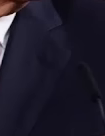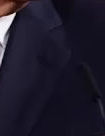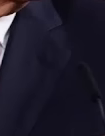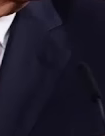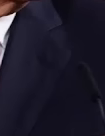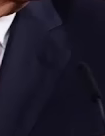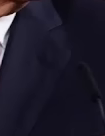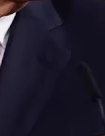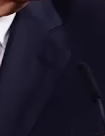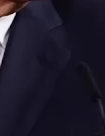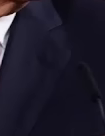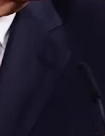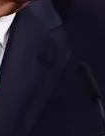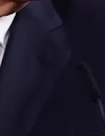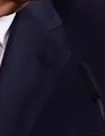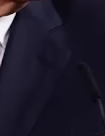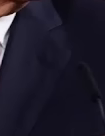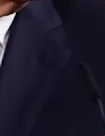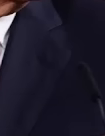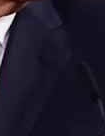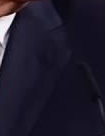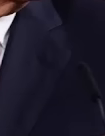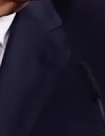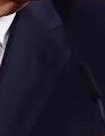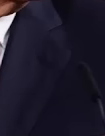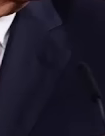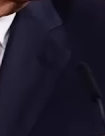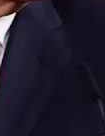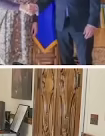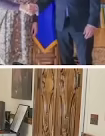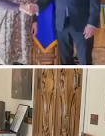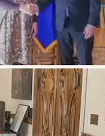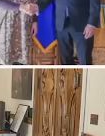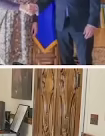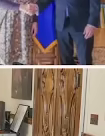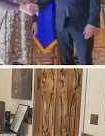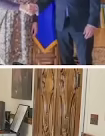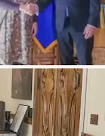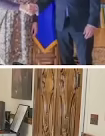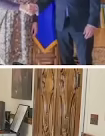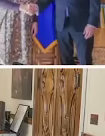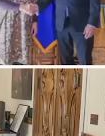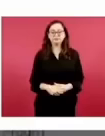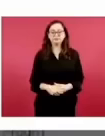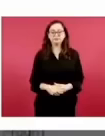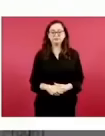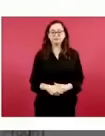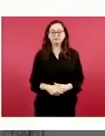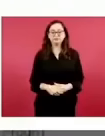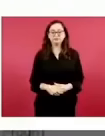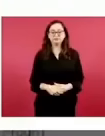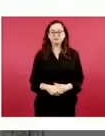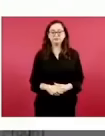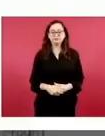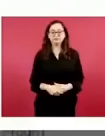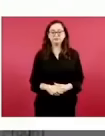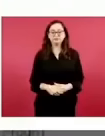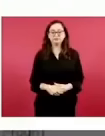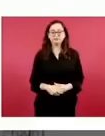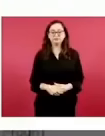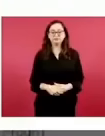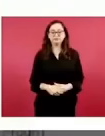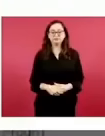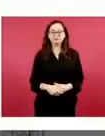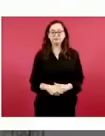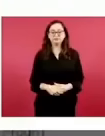mexicanos pero esa no va a pasar compatriotas cambiando de tema humanos infelices el